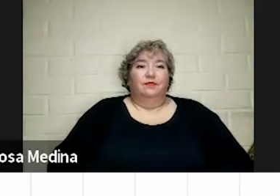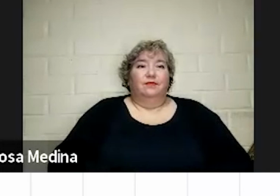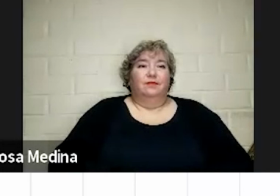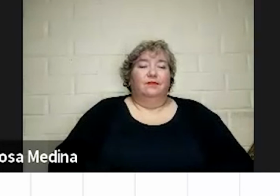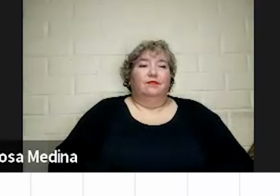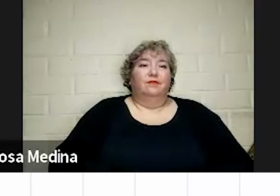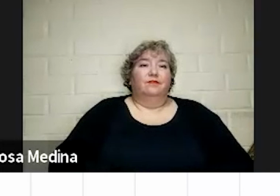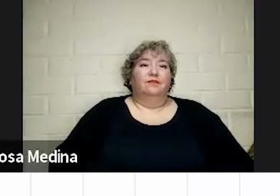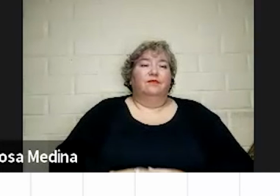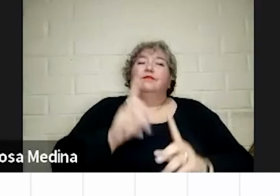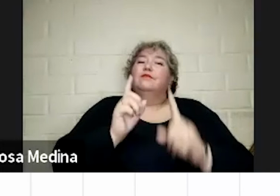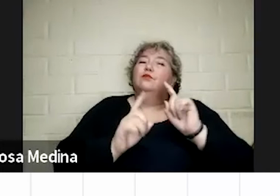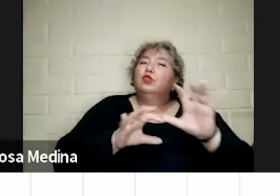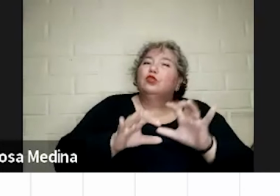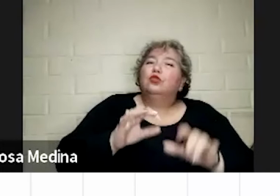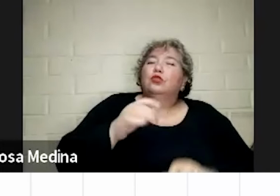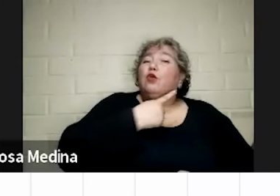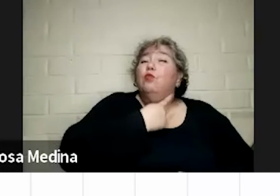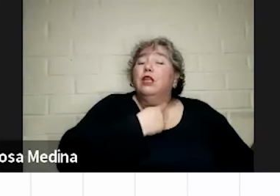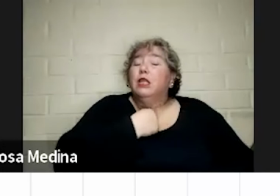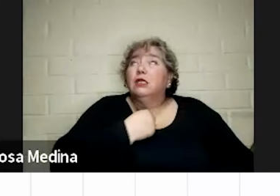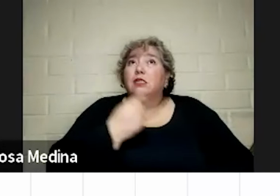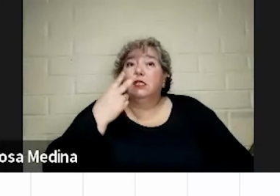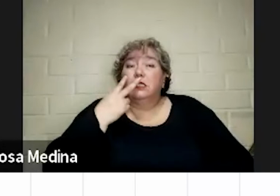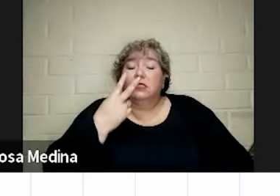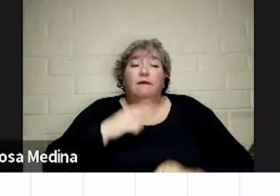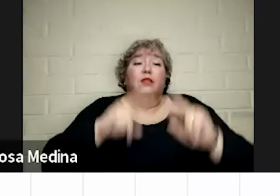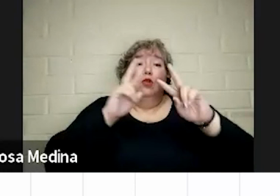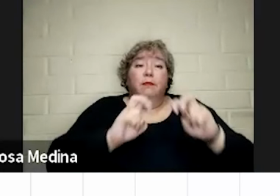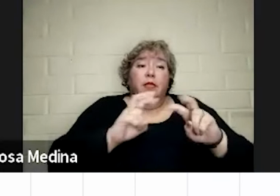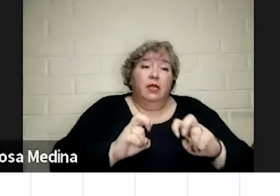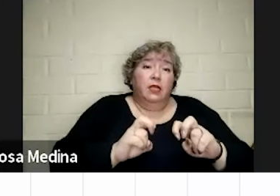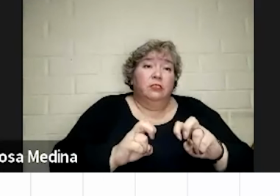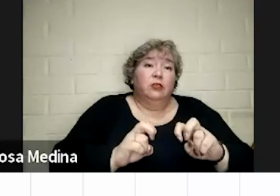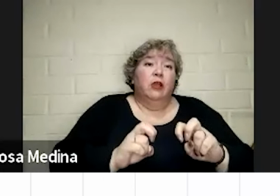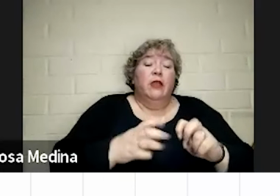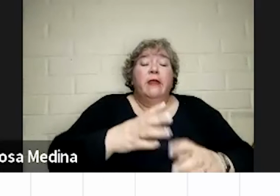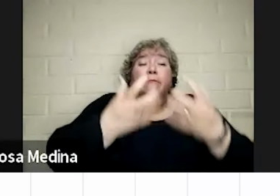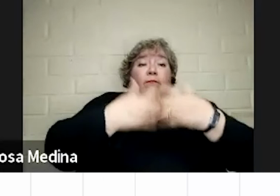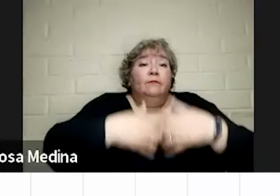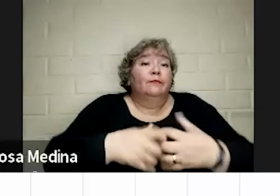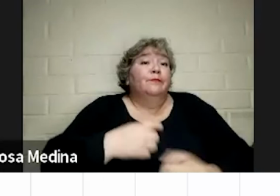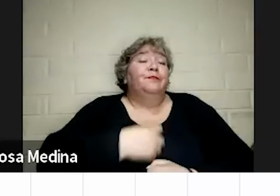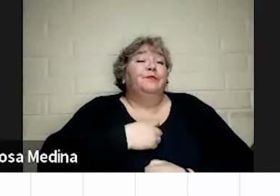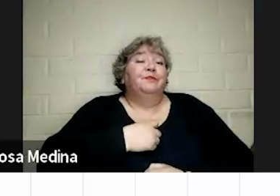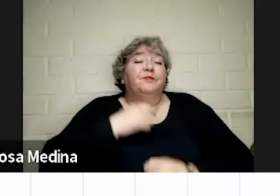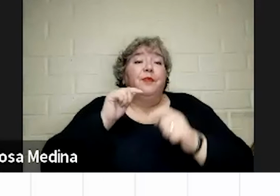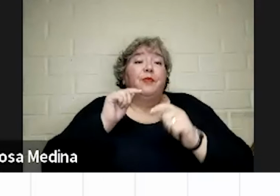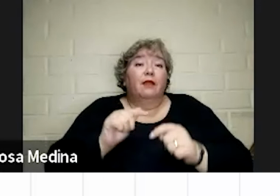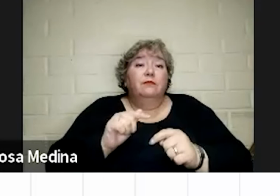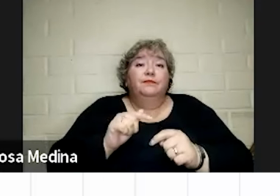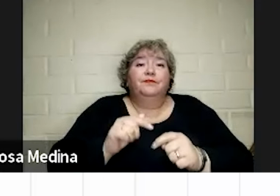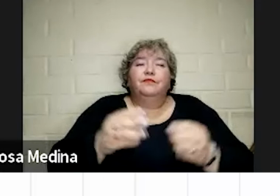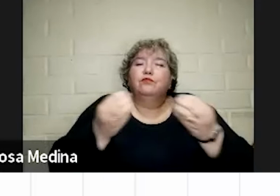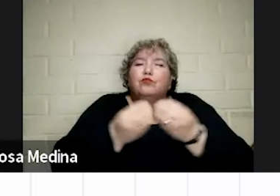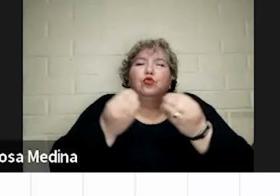Algo muy interesante que se ha visto en las investigaciones de funciones ejecutivas es que las funciones ejecutivas están muy, muy